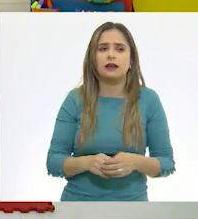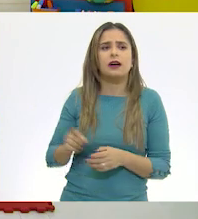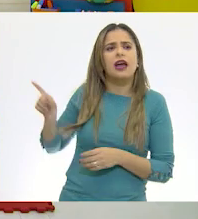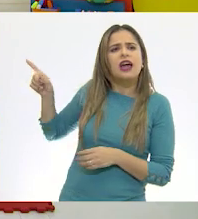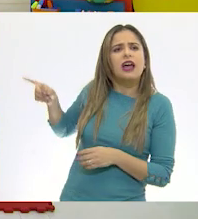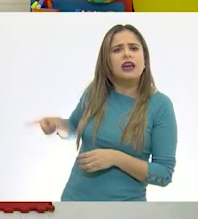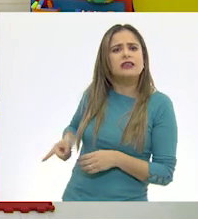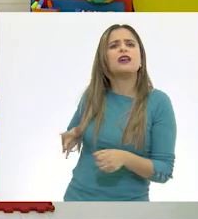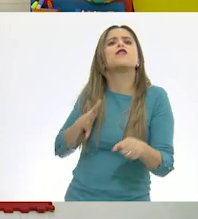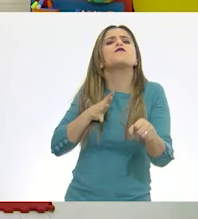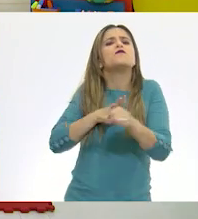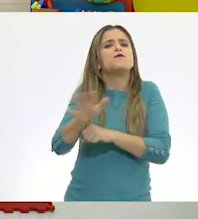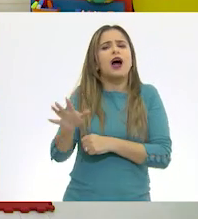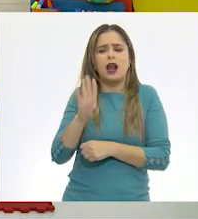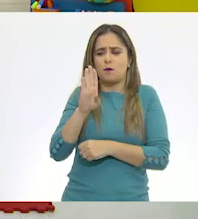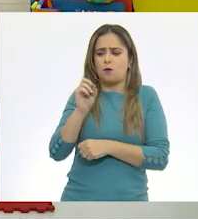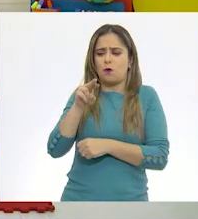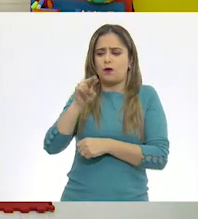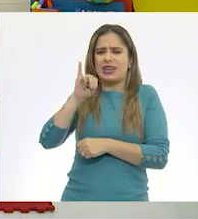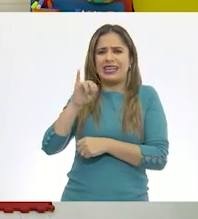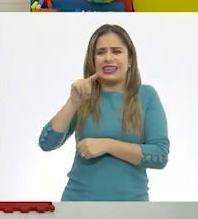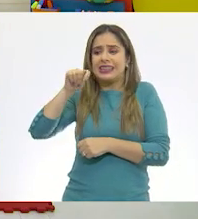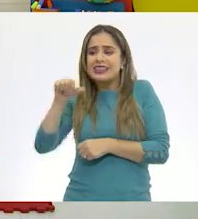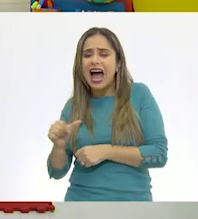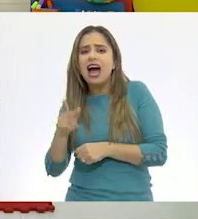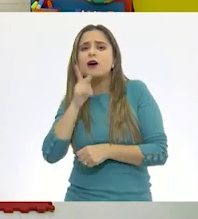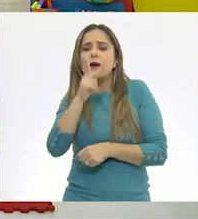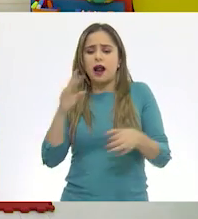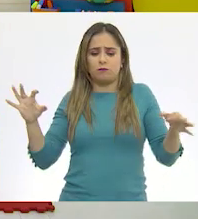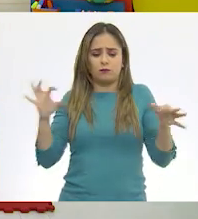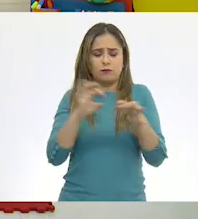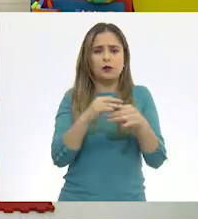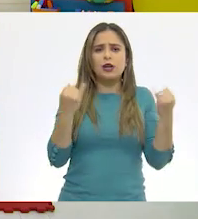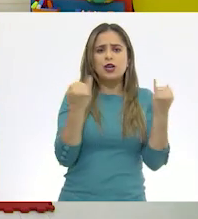palabra rima con bonita?